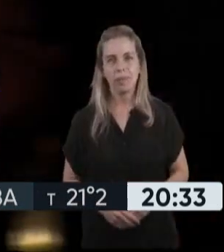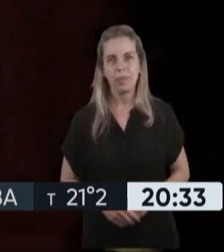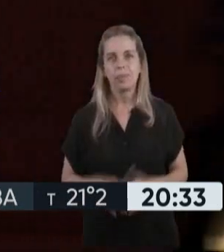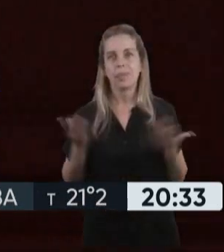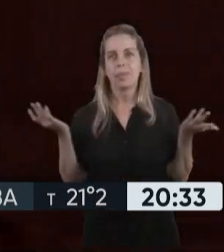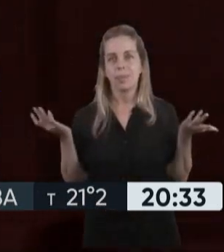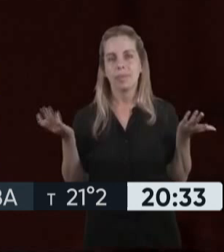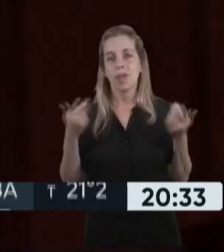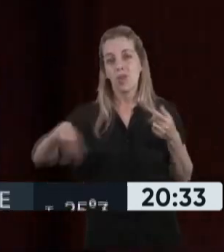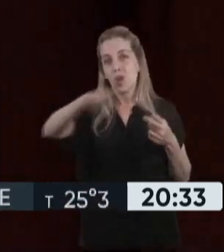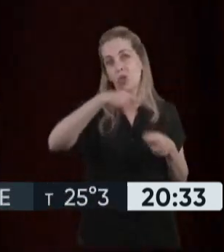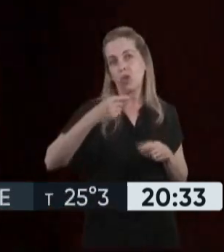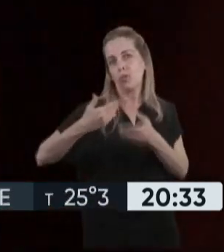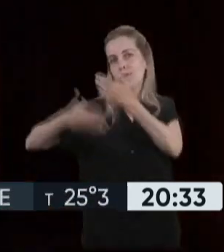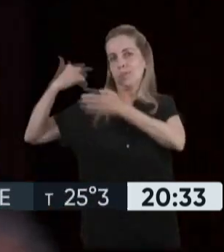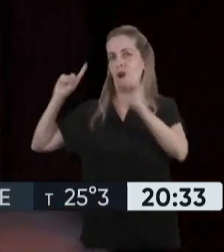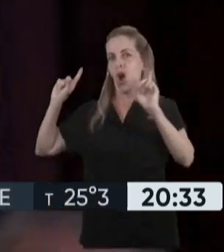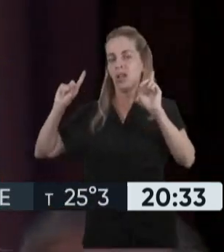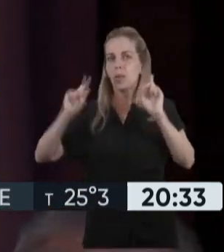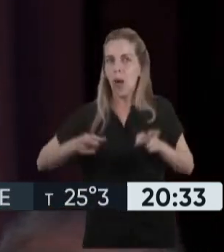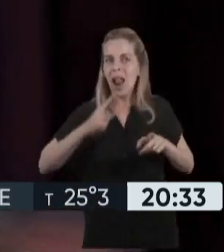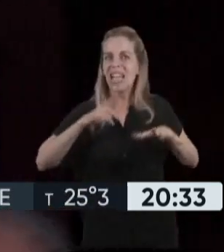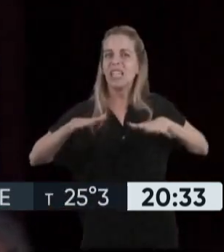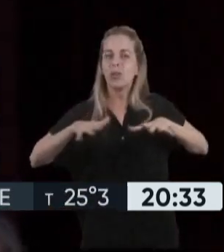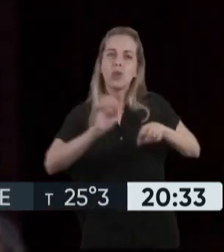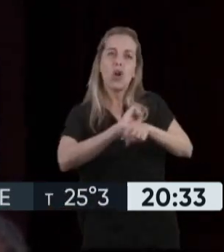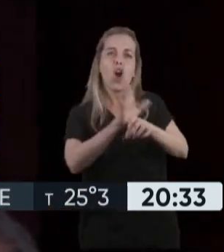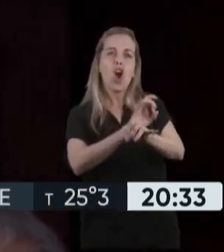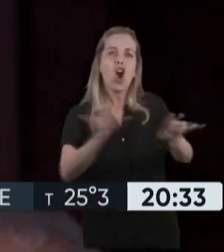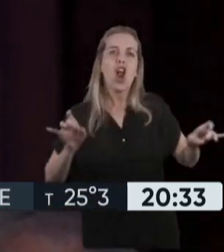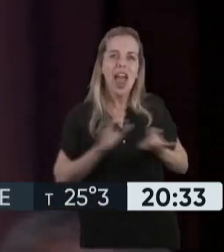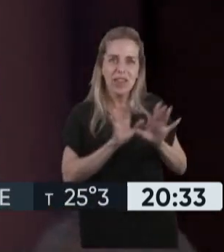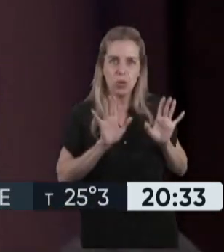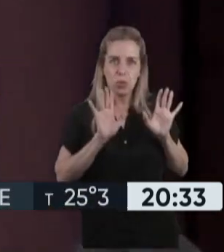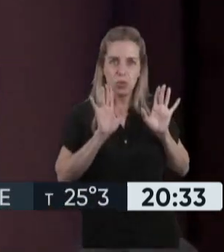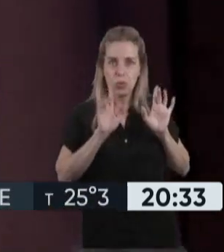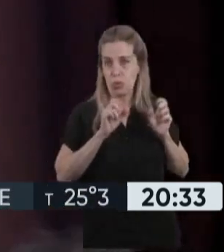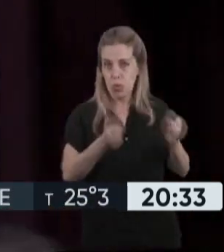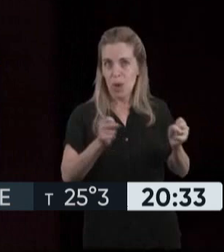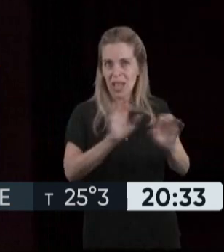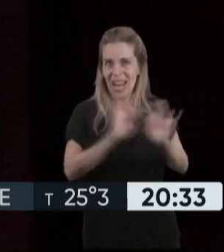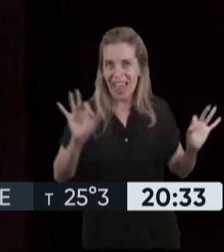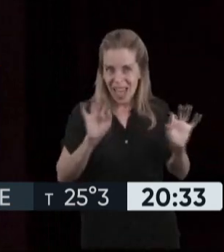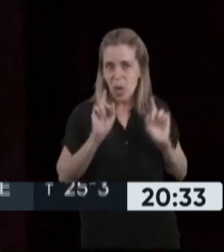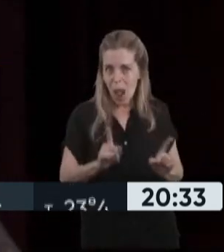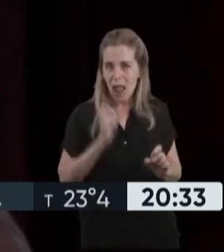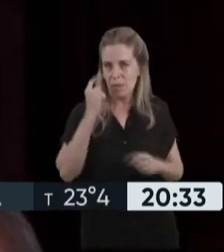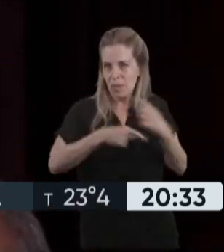No retrocedimos, a pesar de la pandemia. No retrocedimos. Hicimos